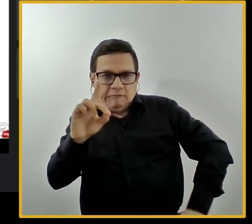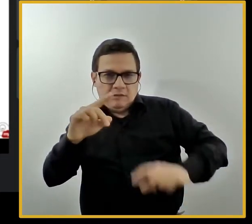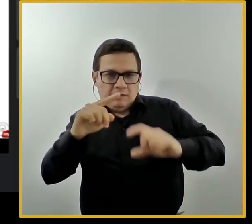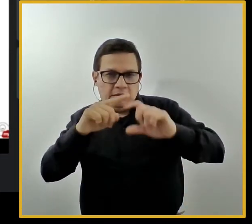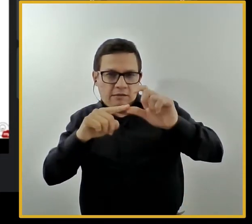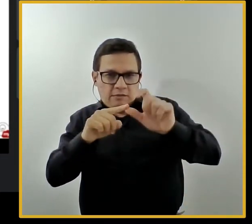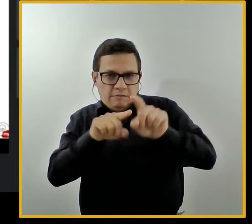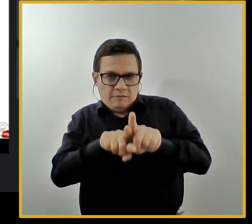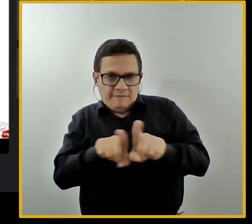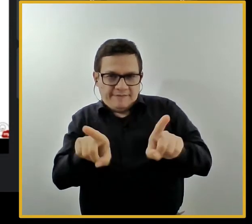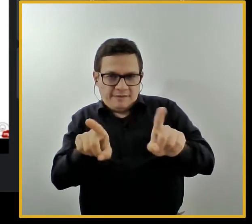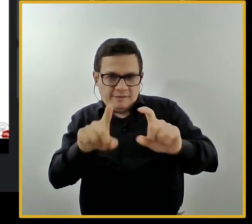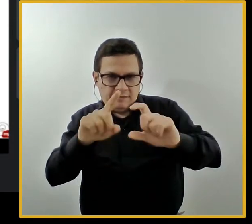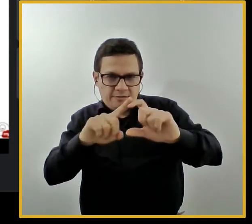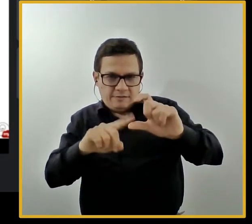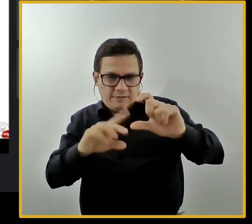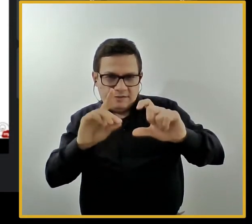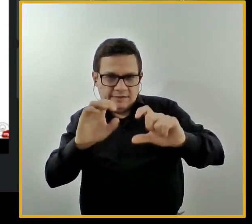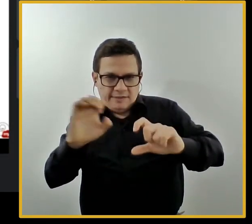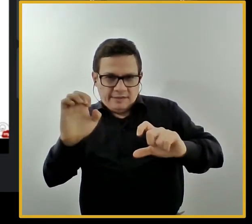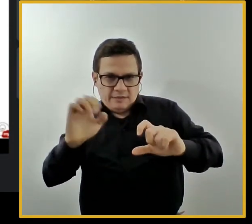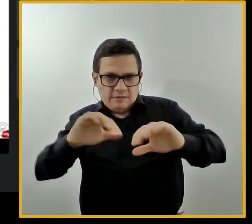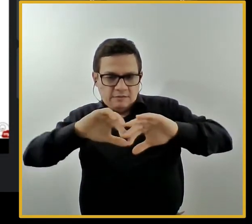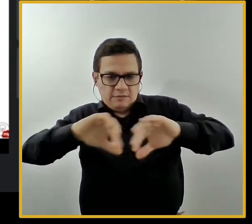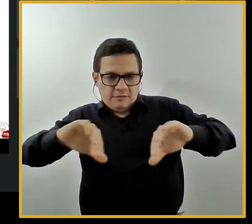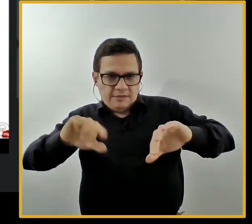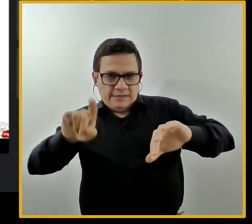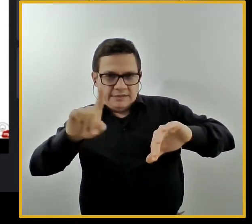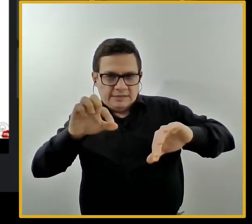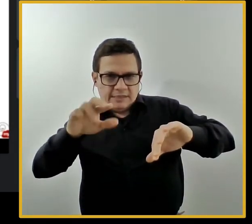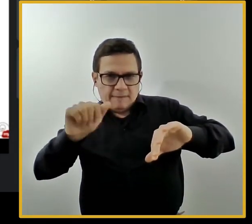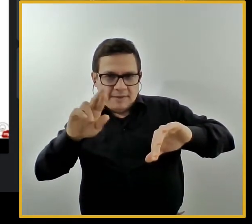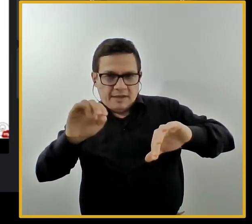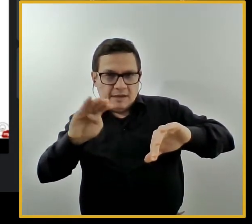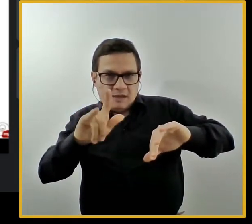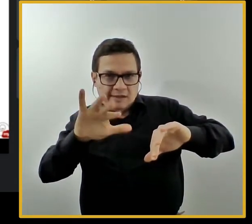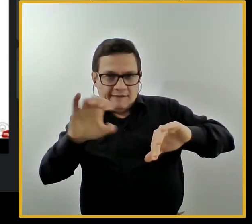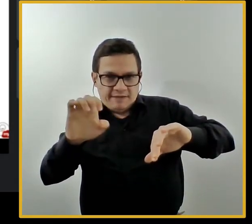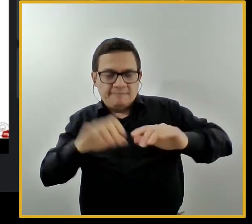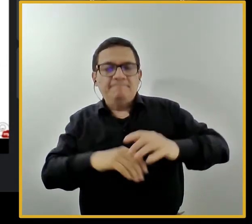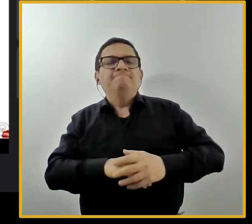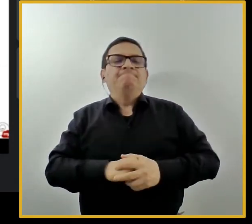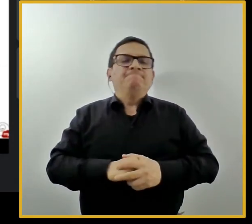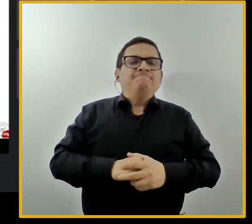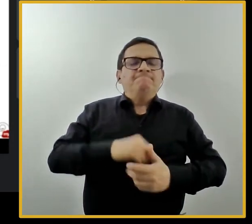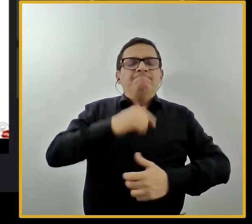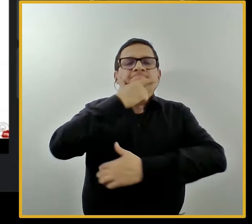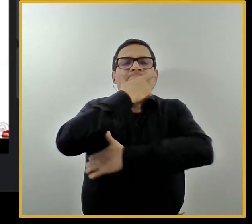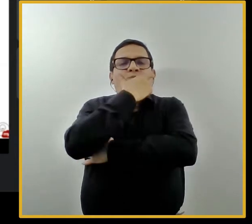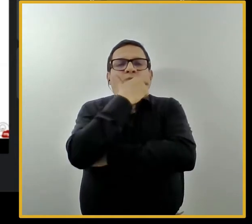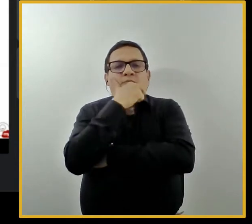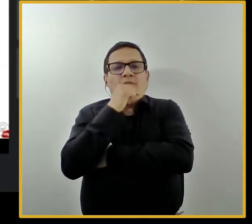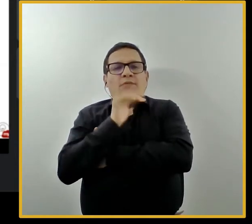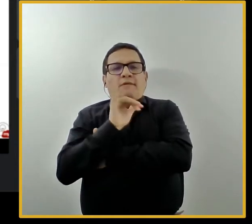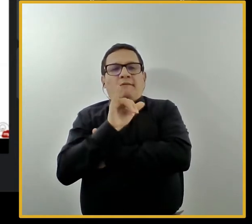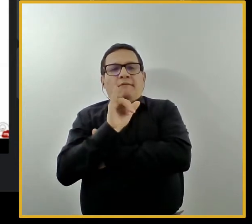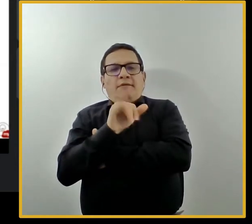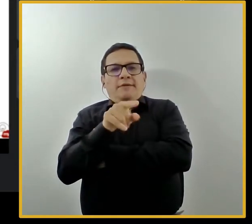¿Sí? Entonces, comencemos a observar allí que